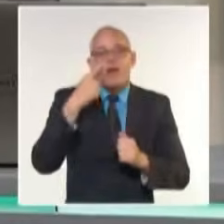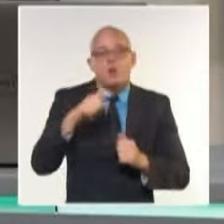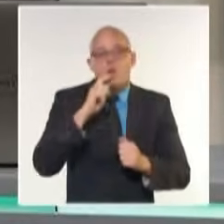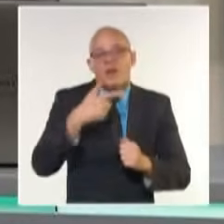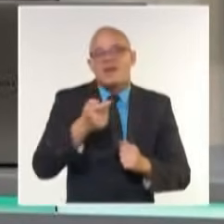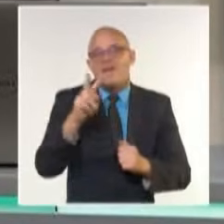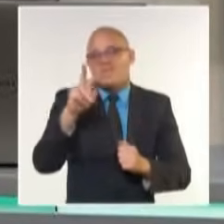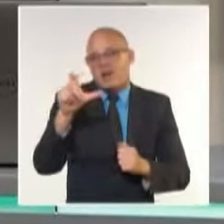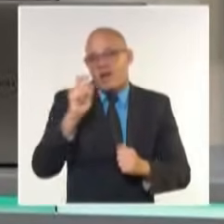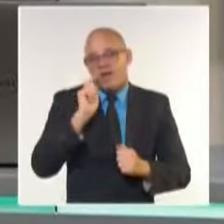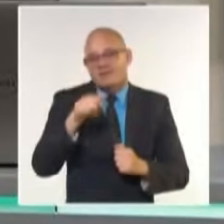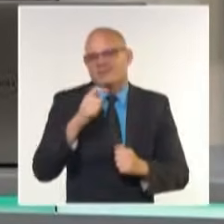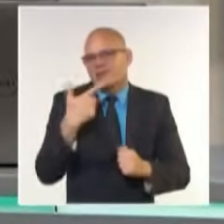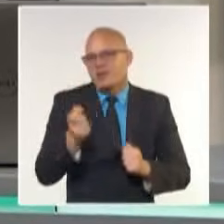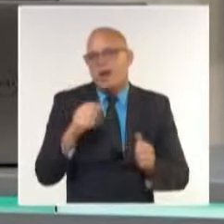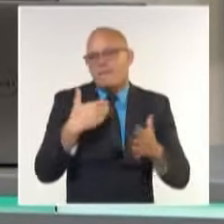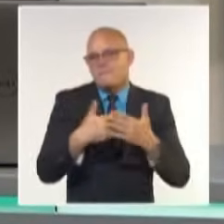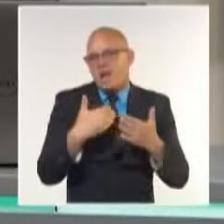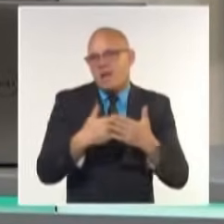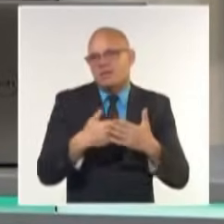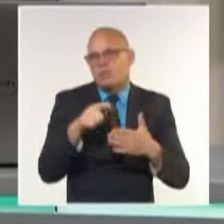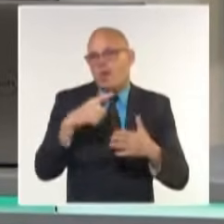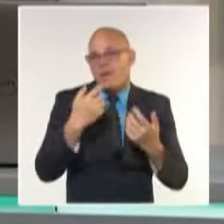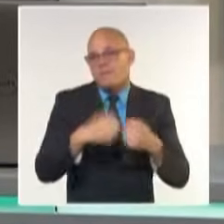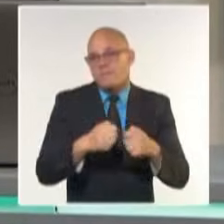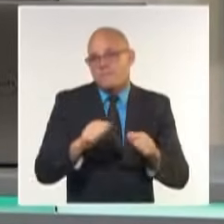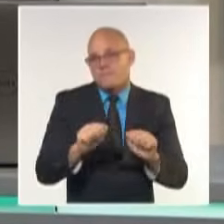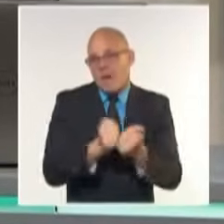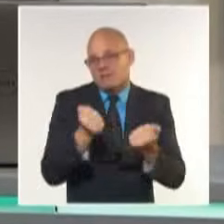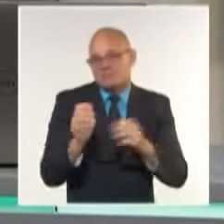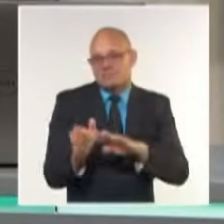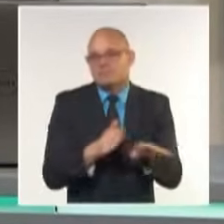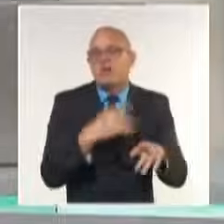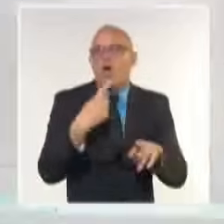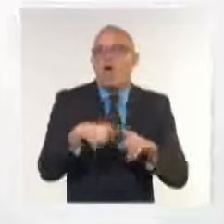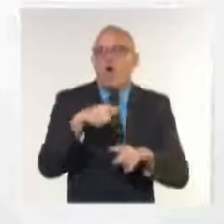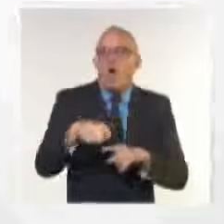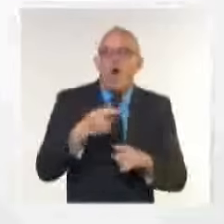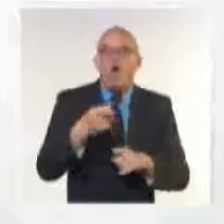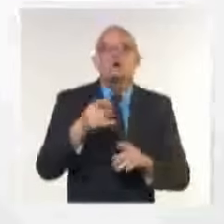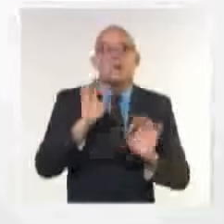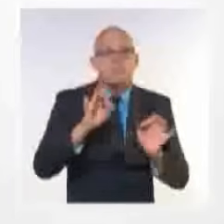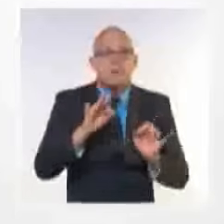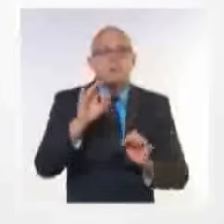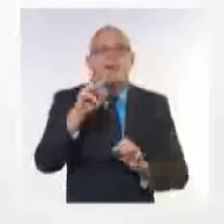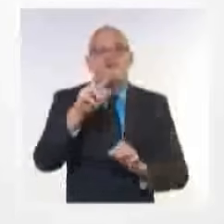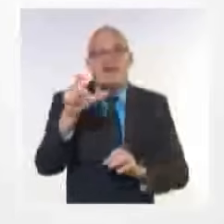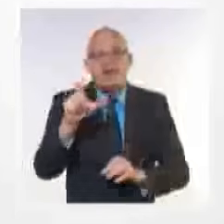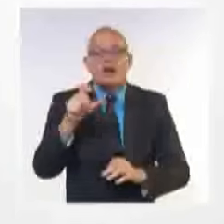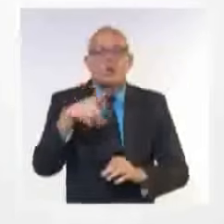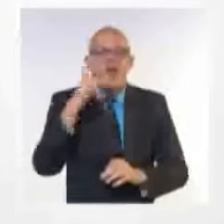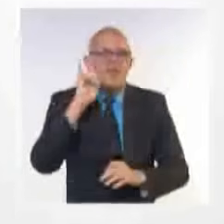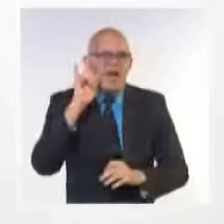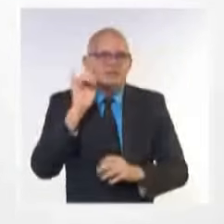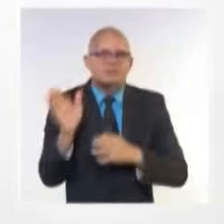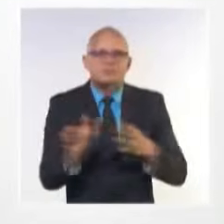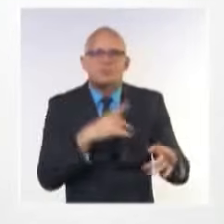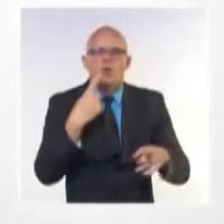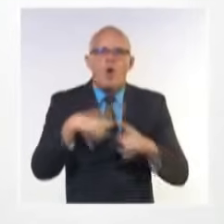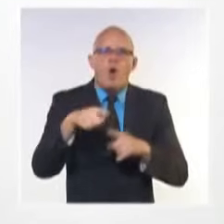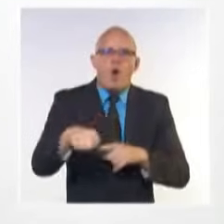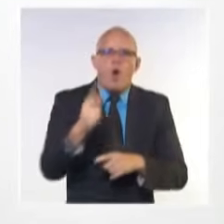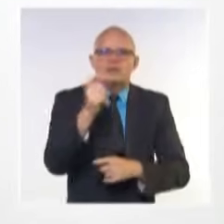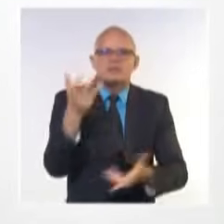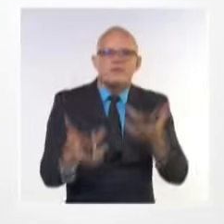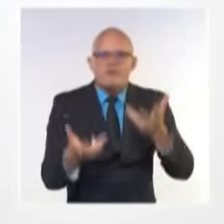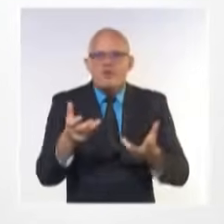Clara, Lácteos de Villa Clara, Cadena Cubana del Pan de Cienfuegos y de Santa Espíritus, Aseguramiento de la Industria